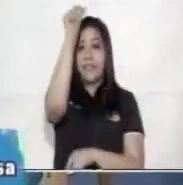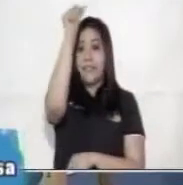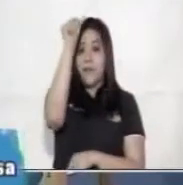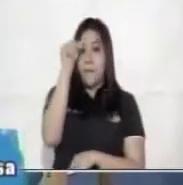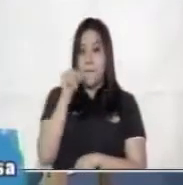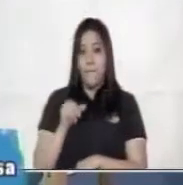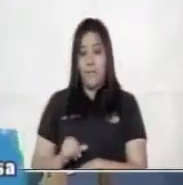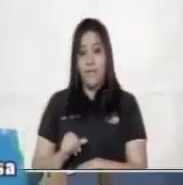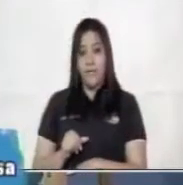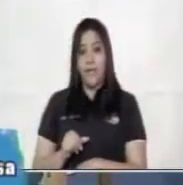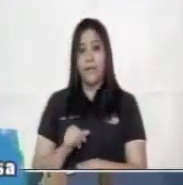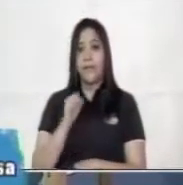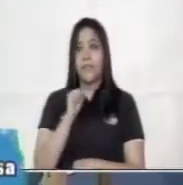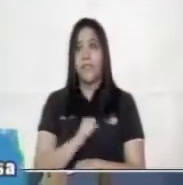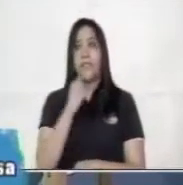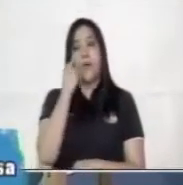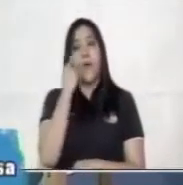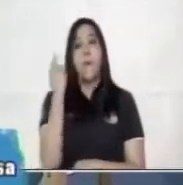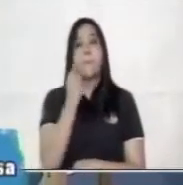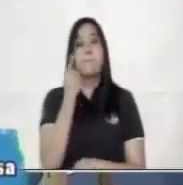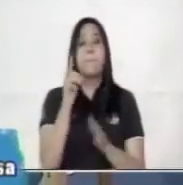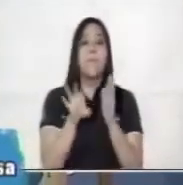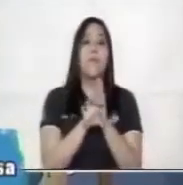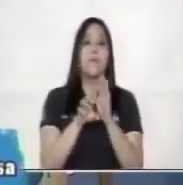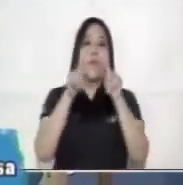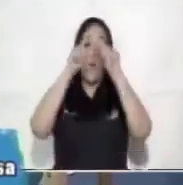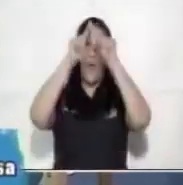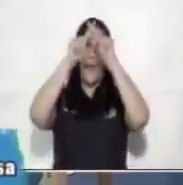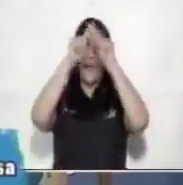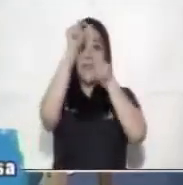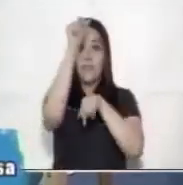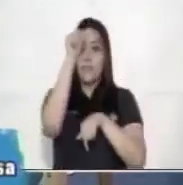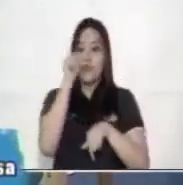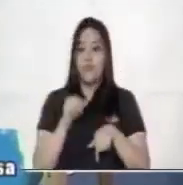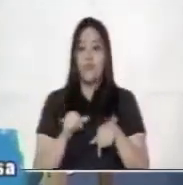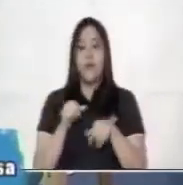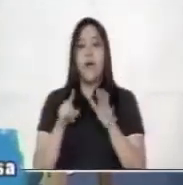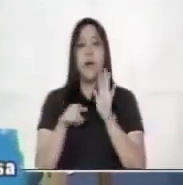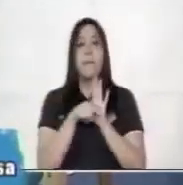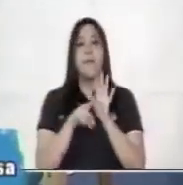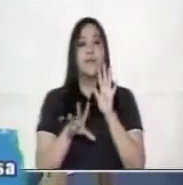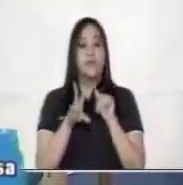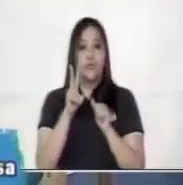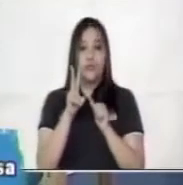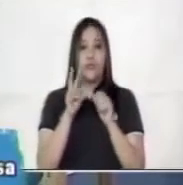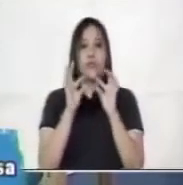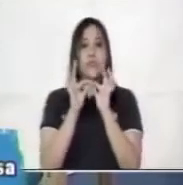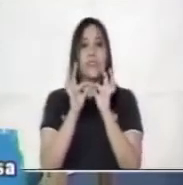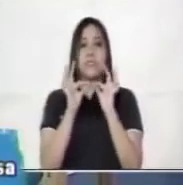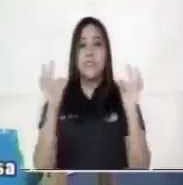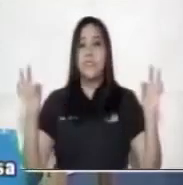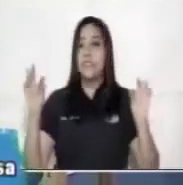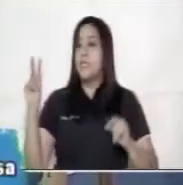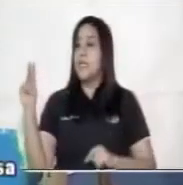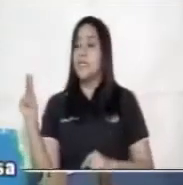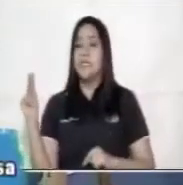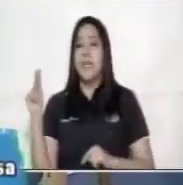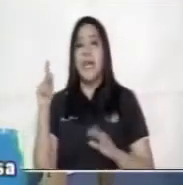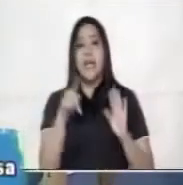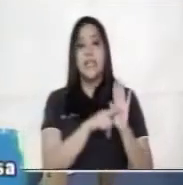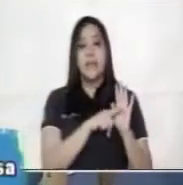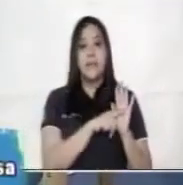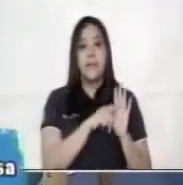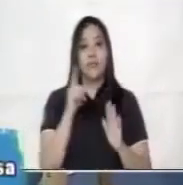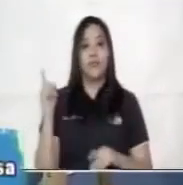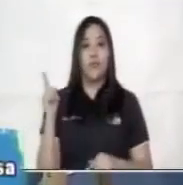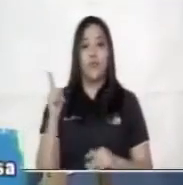Entonces estoy buscando cuando X es menos 12 y Y es menos 1. X es menos 12